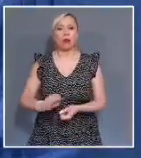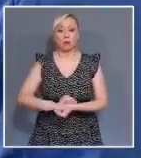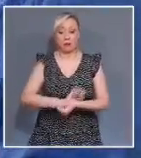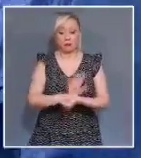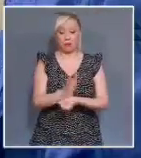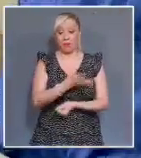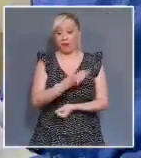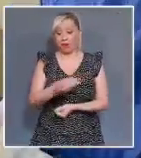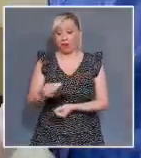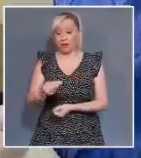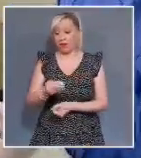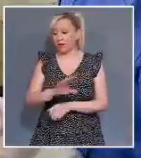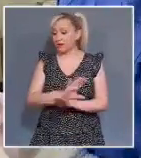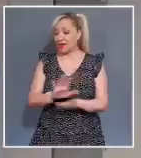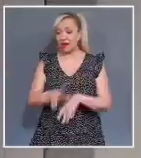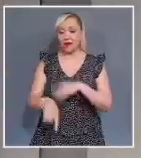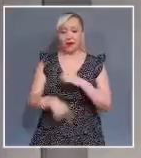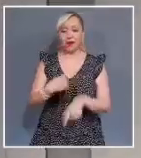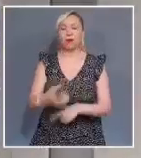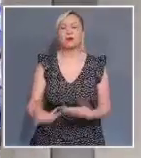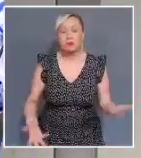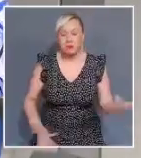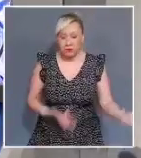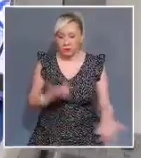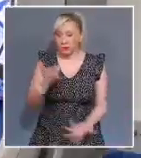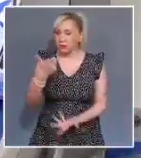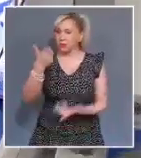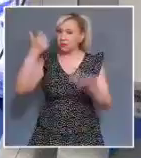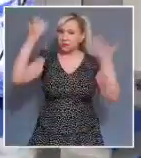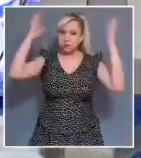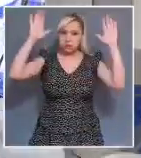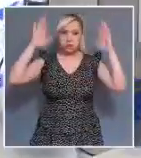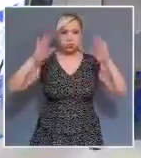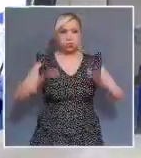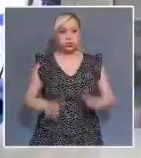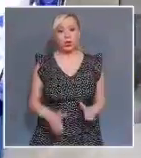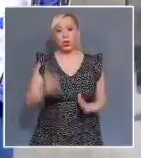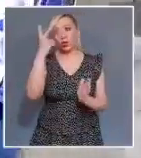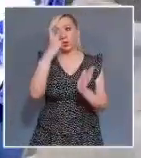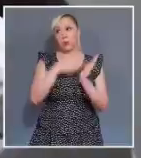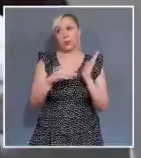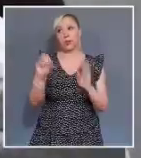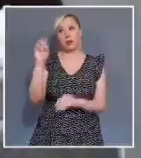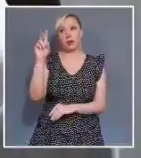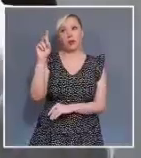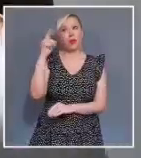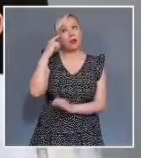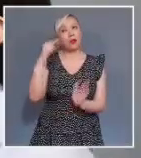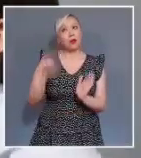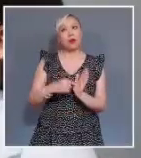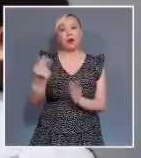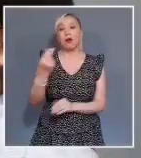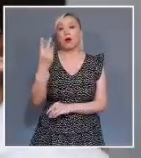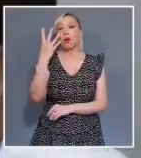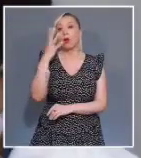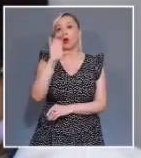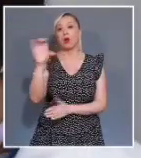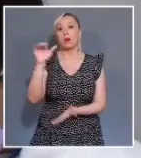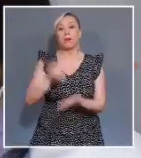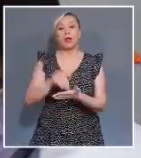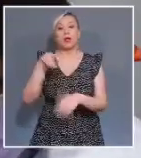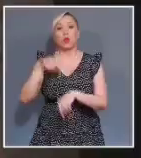enorme brecha, pues para el 2030 se necesitarán 400,000 médicos y 800,000 enfermeras en